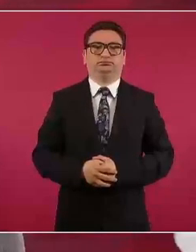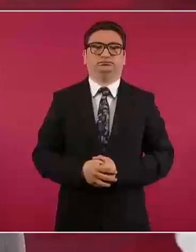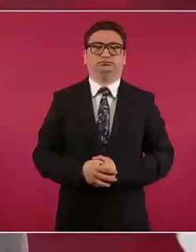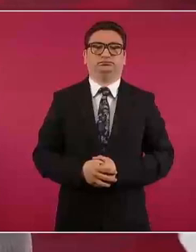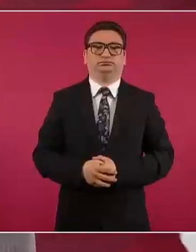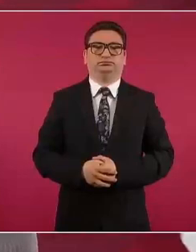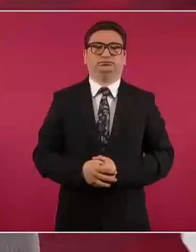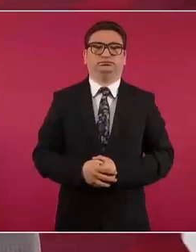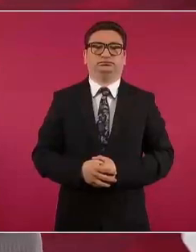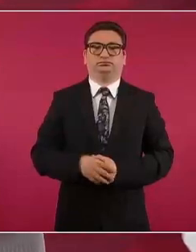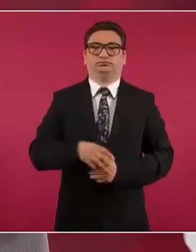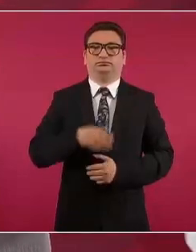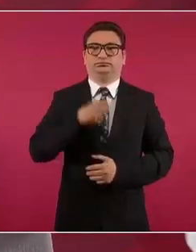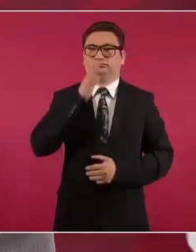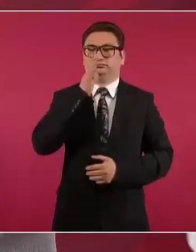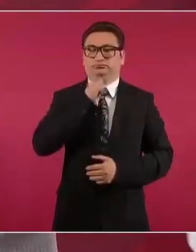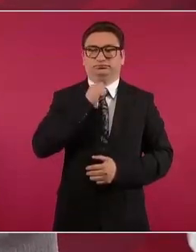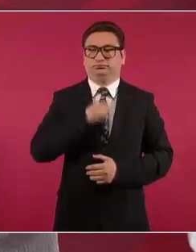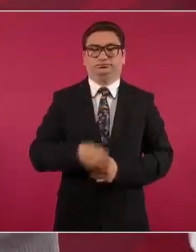no puede